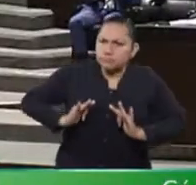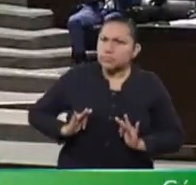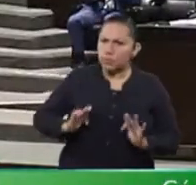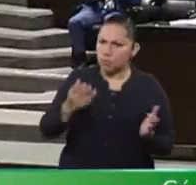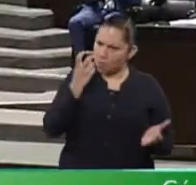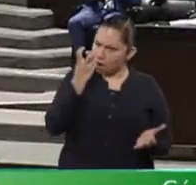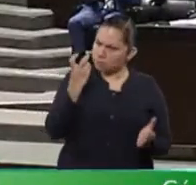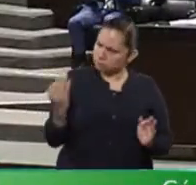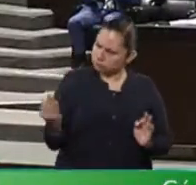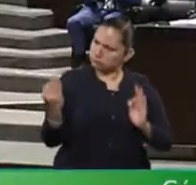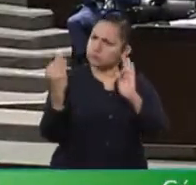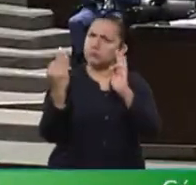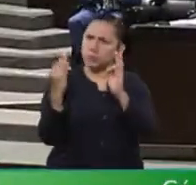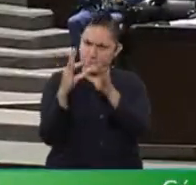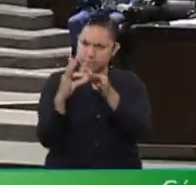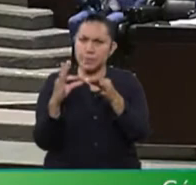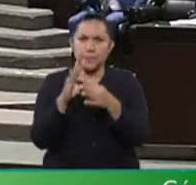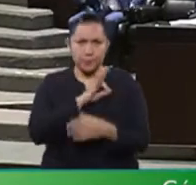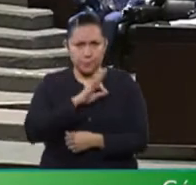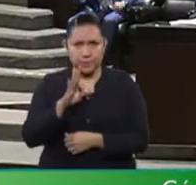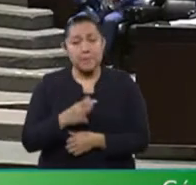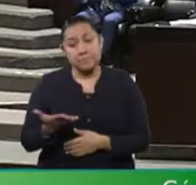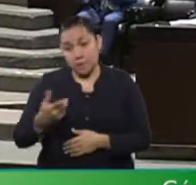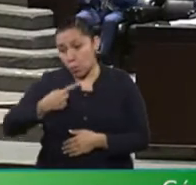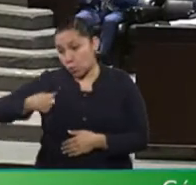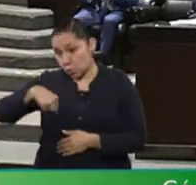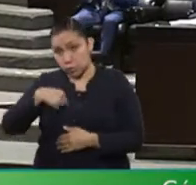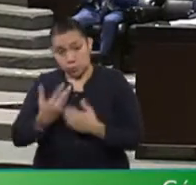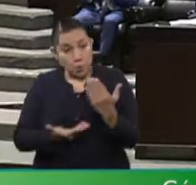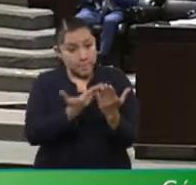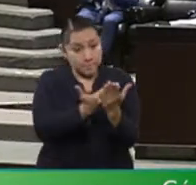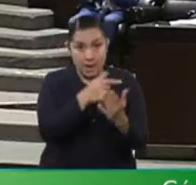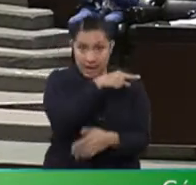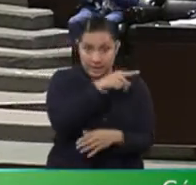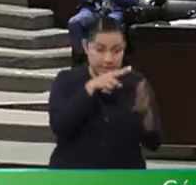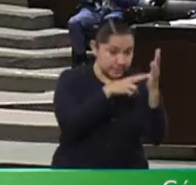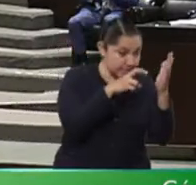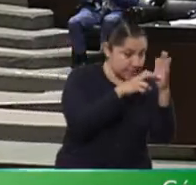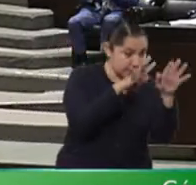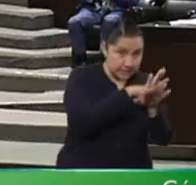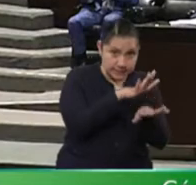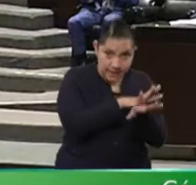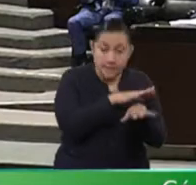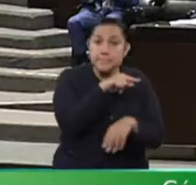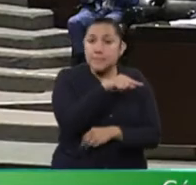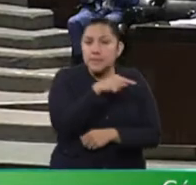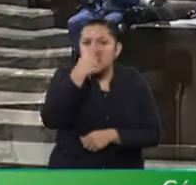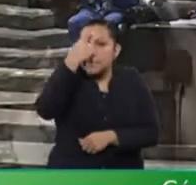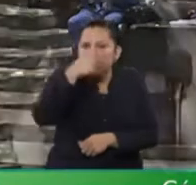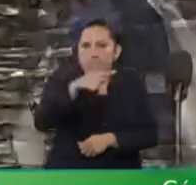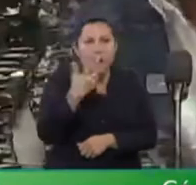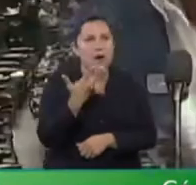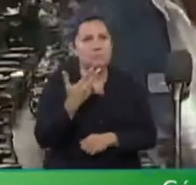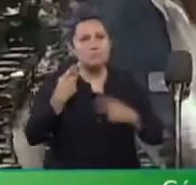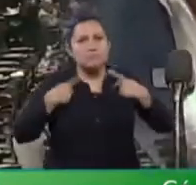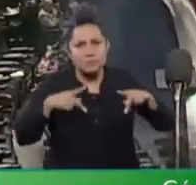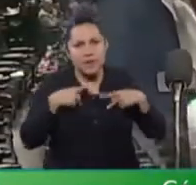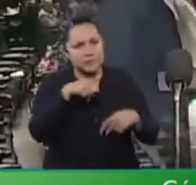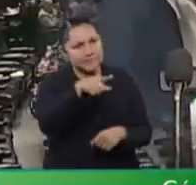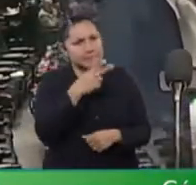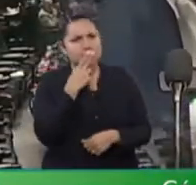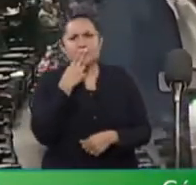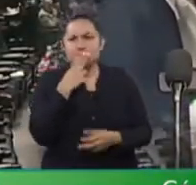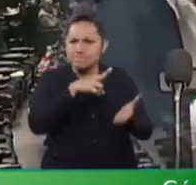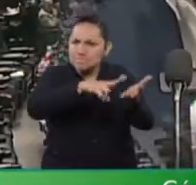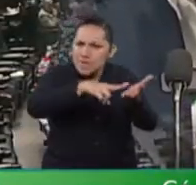reserva no solo fortalece el dictamen sino que le da un sentido más profundo más humano les pido que apoyen esta propuesta porque al